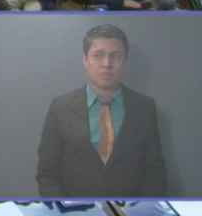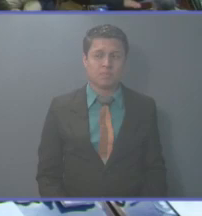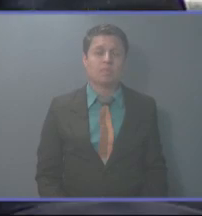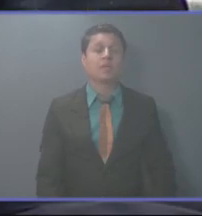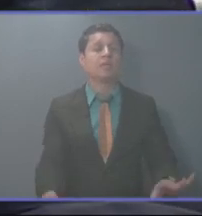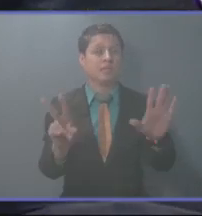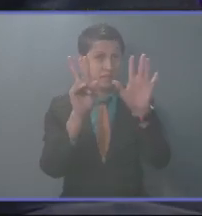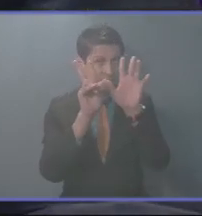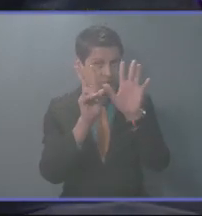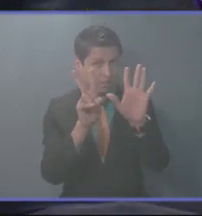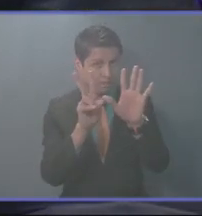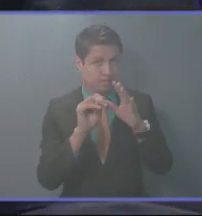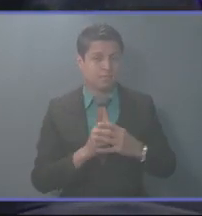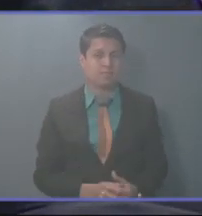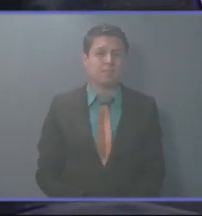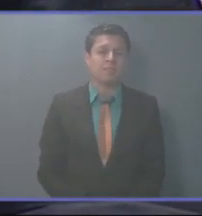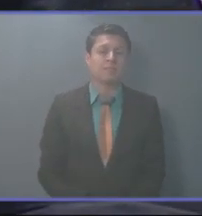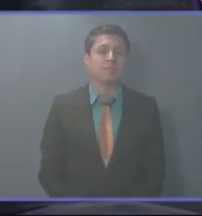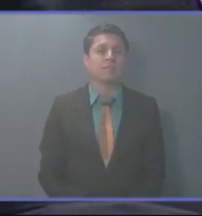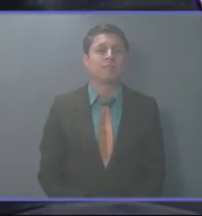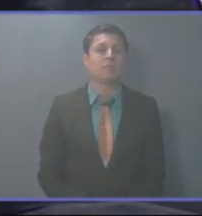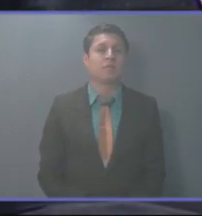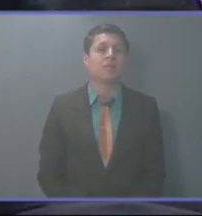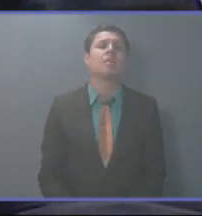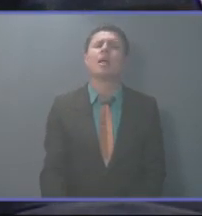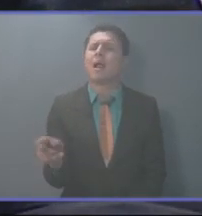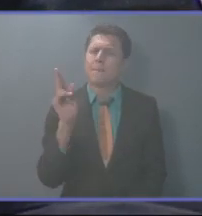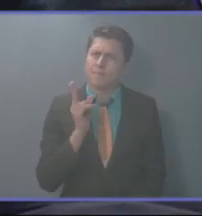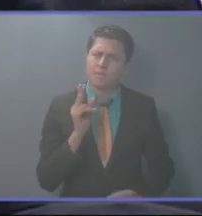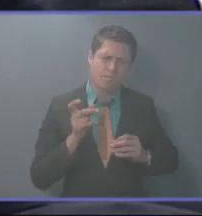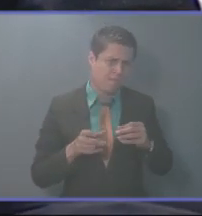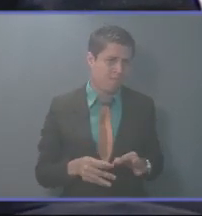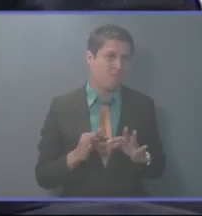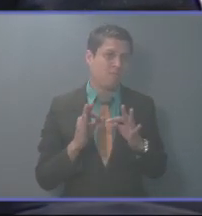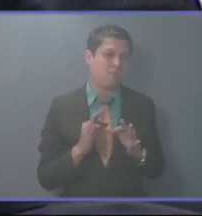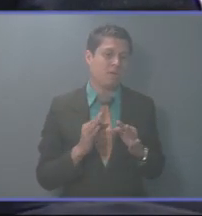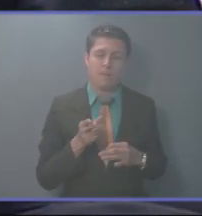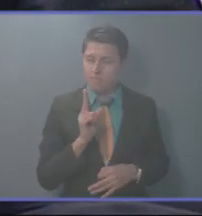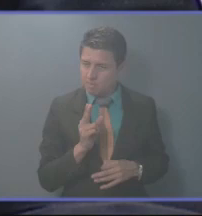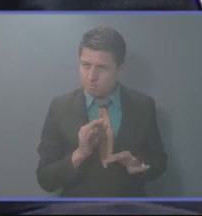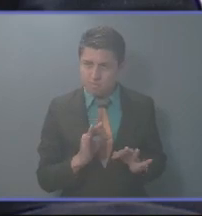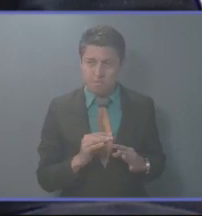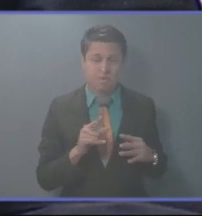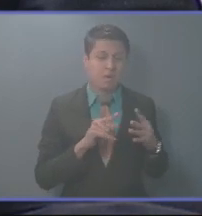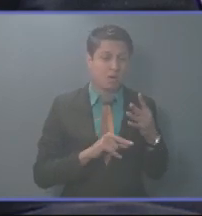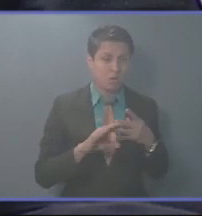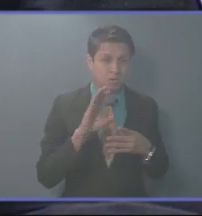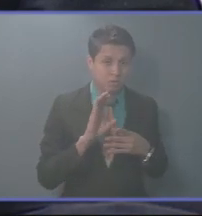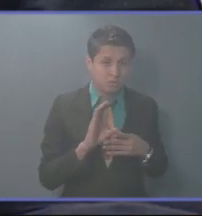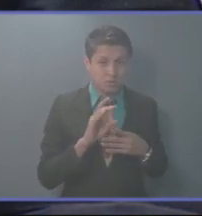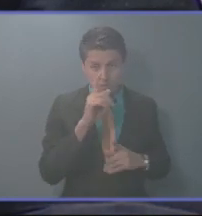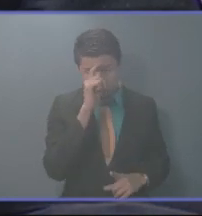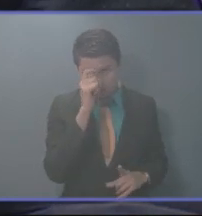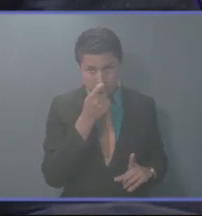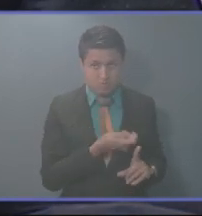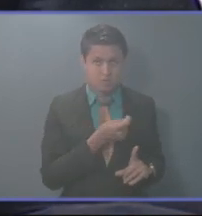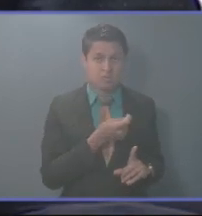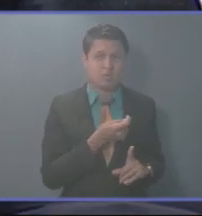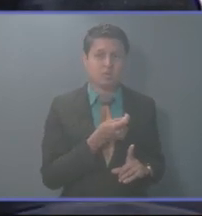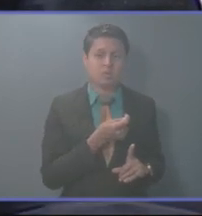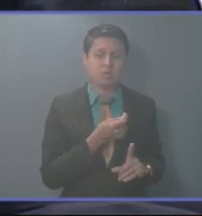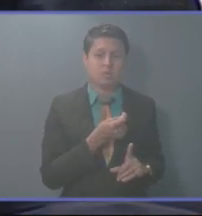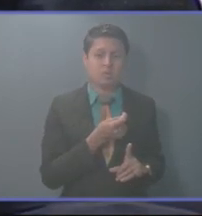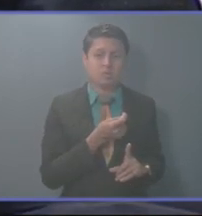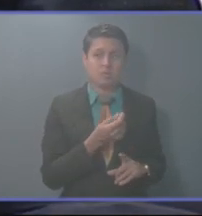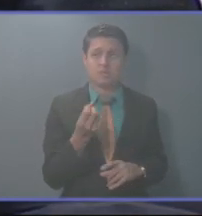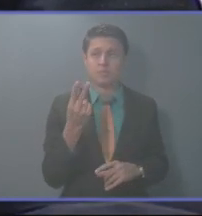Séptimo, que en la misma línea la Sala de lo Constitucional reconoció en su resolución